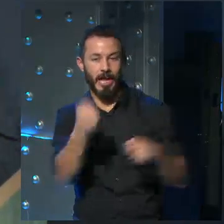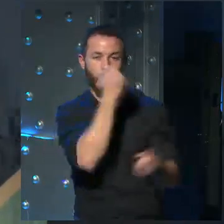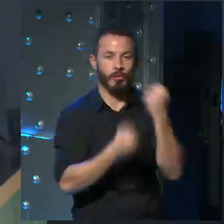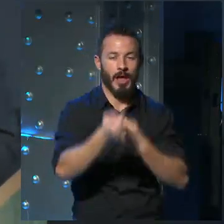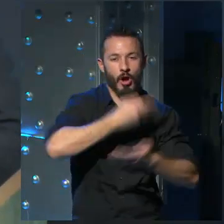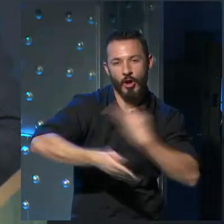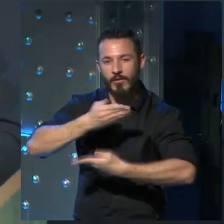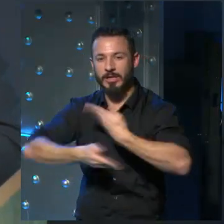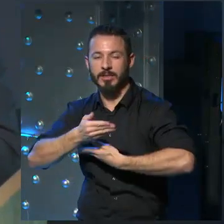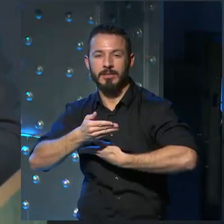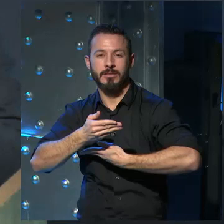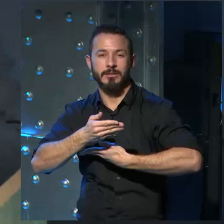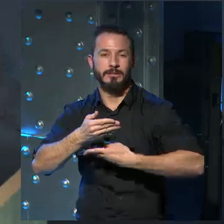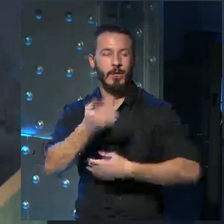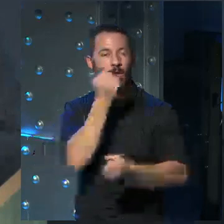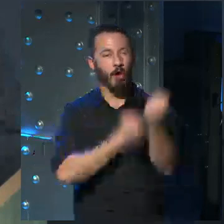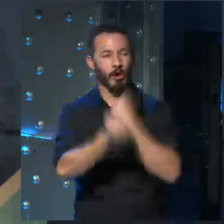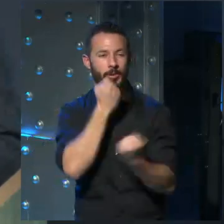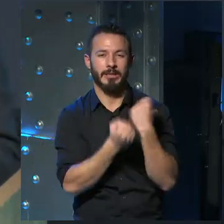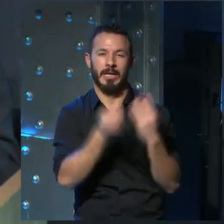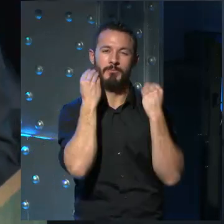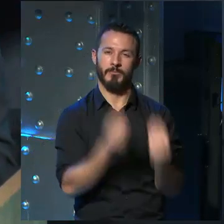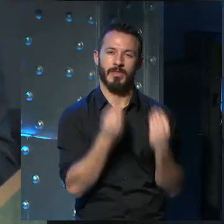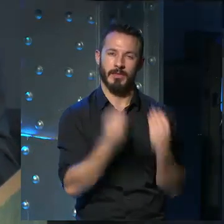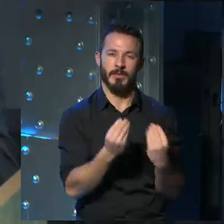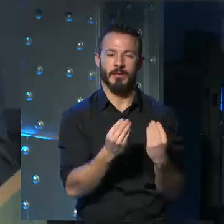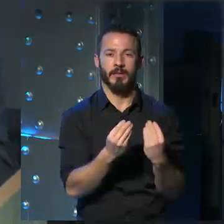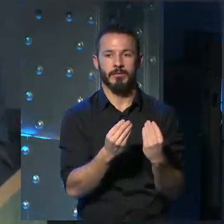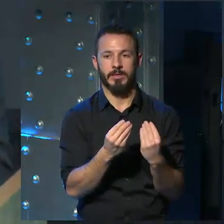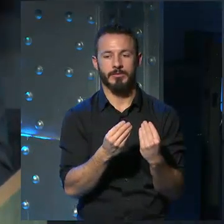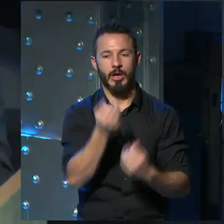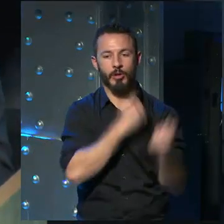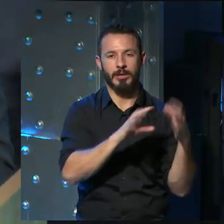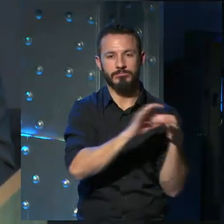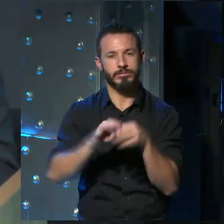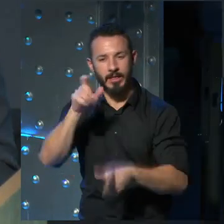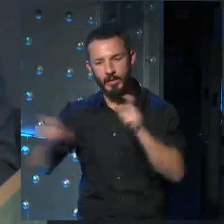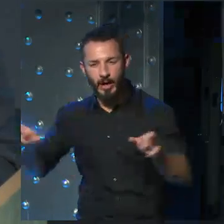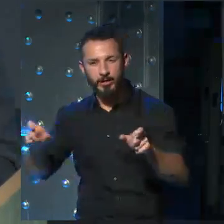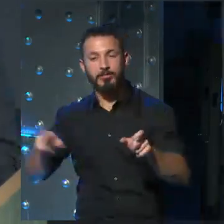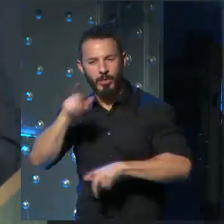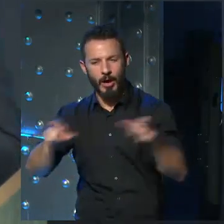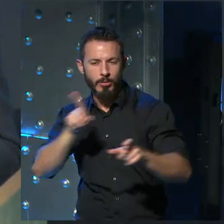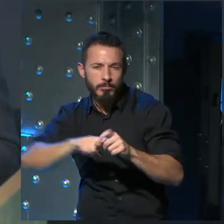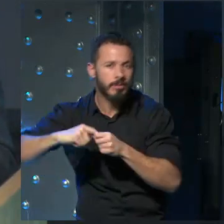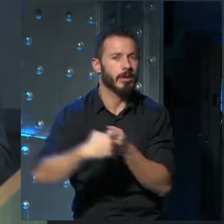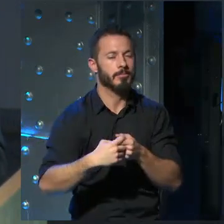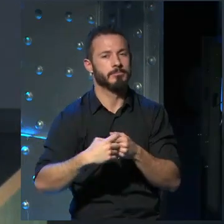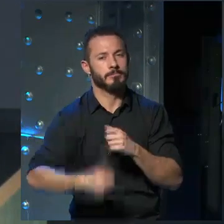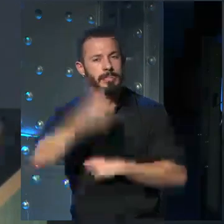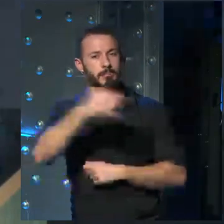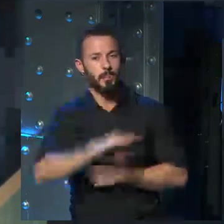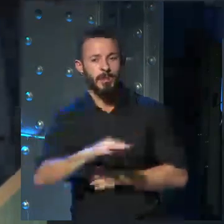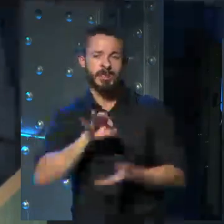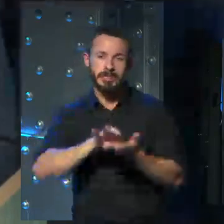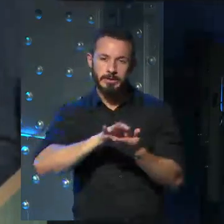colaborativa, economía mucho más eficiente, más del ciudadano, mucho más participativa, con mayor servicio,